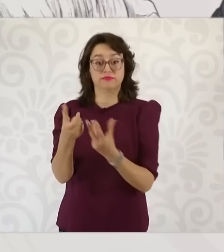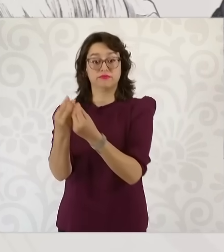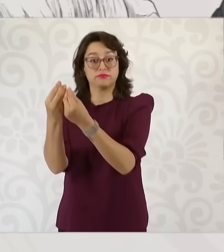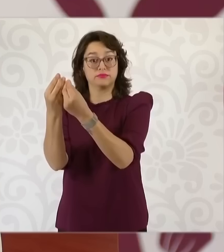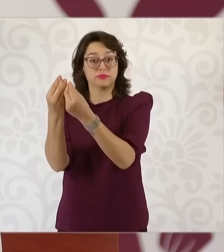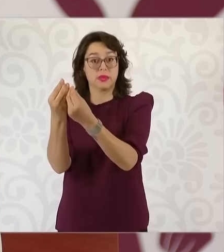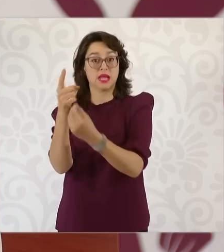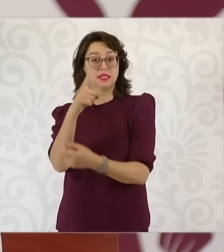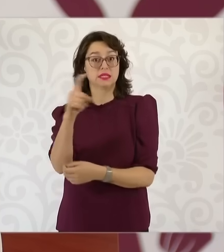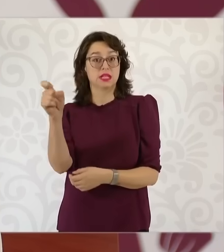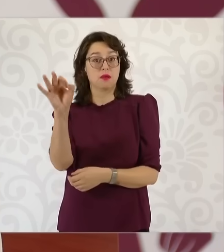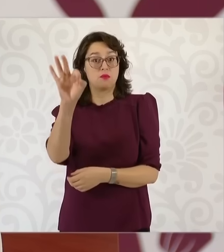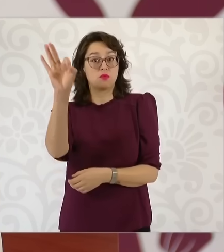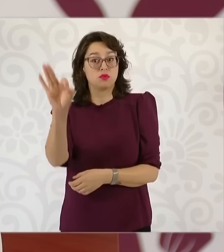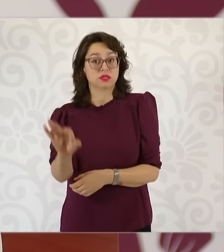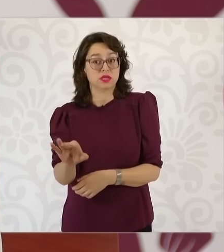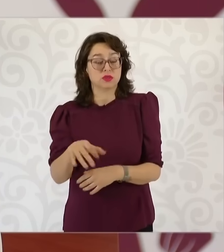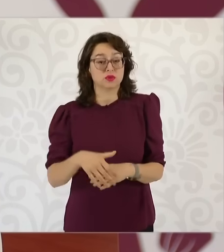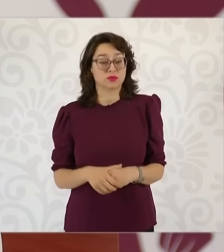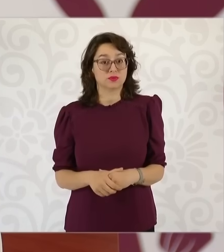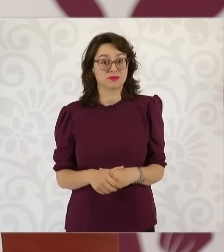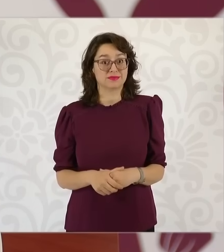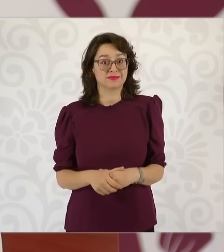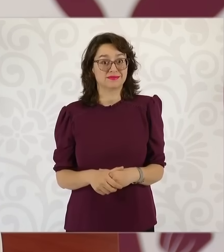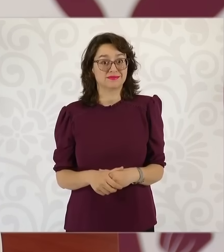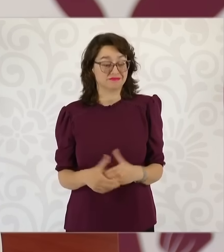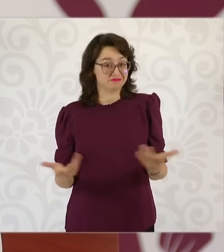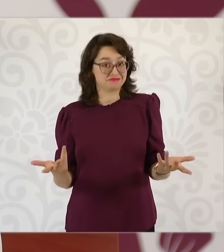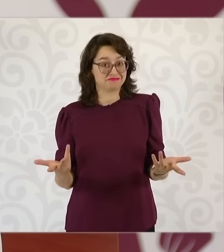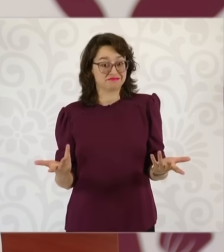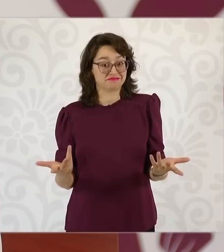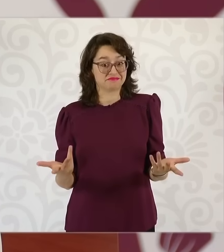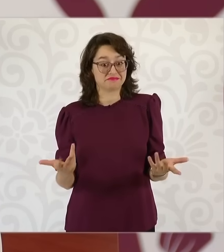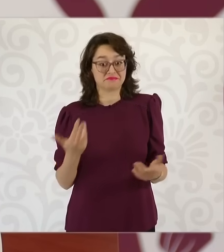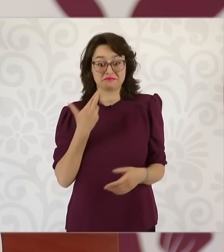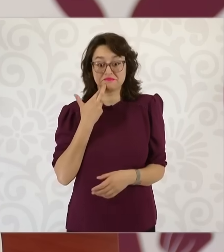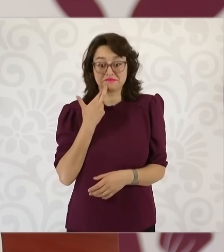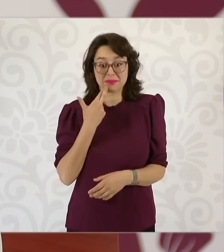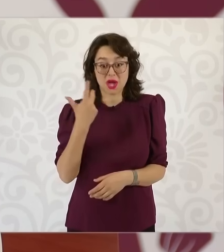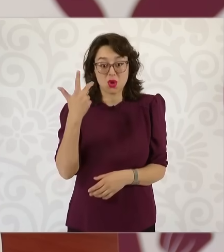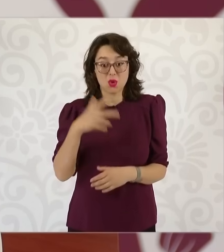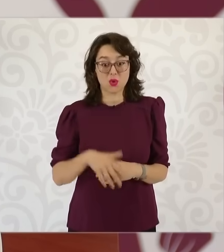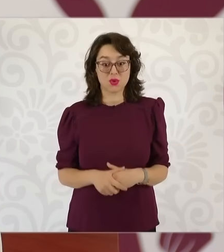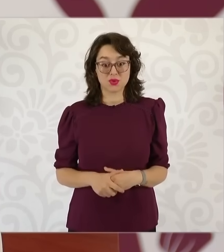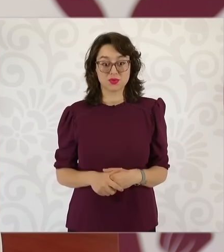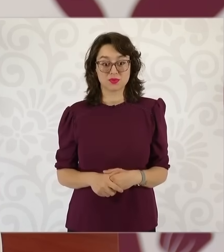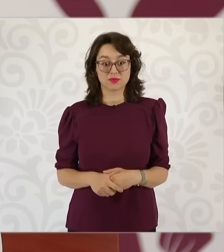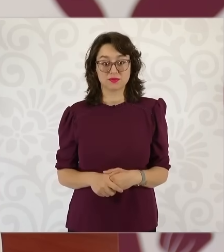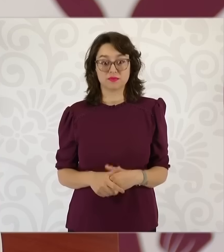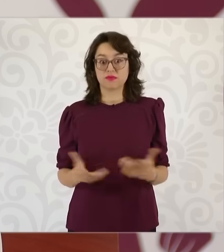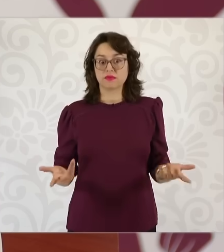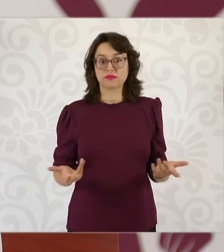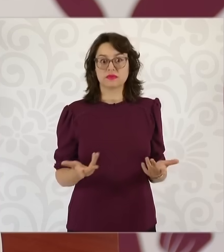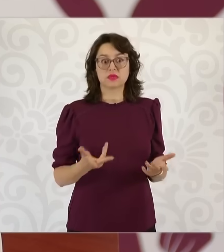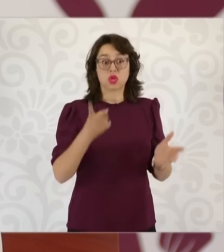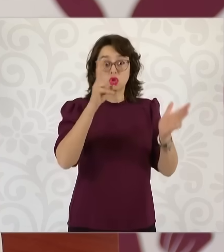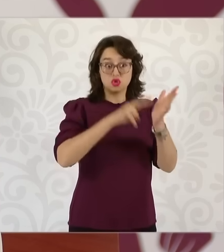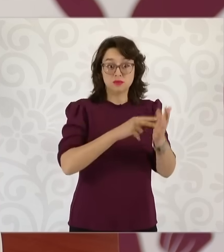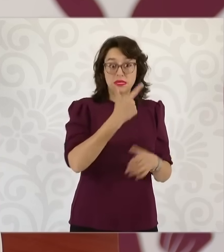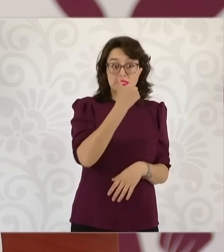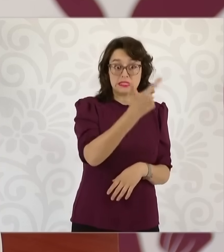la pensión para las personas que están en cuentas individuales, que derogar la ley del ISSSTE del